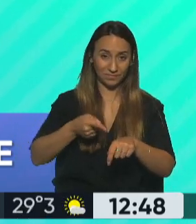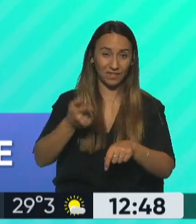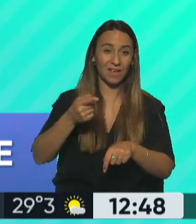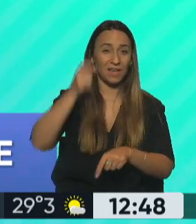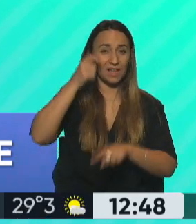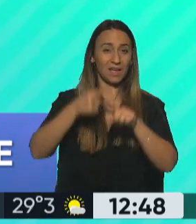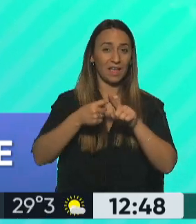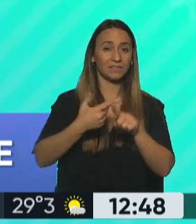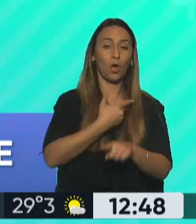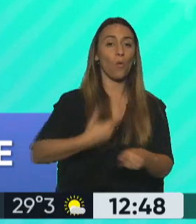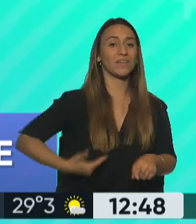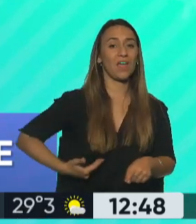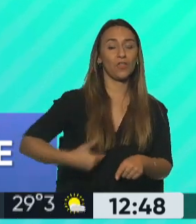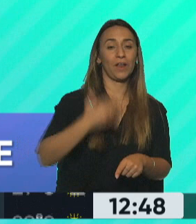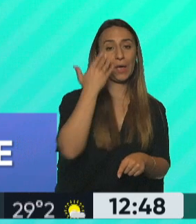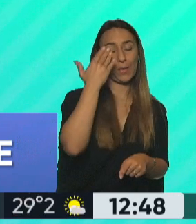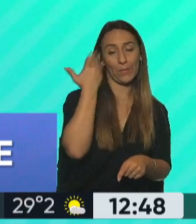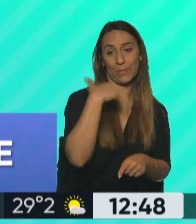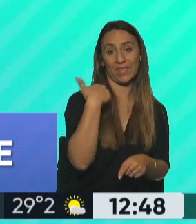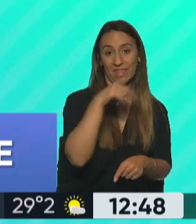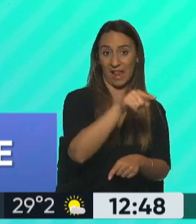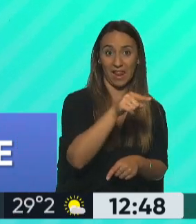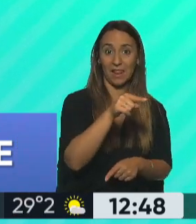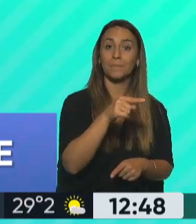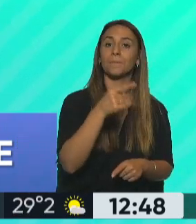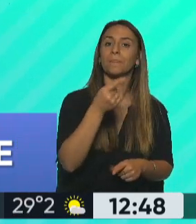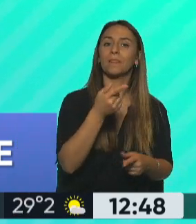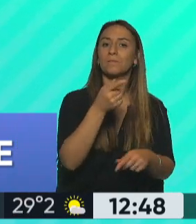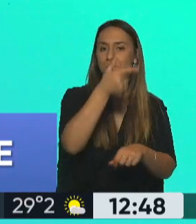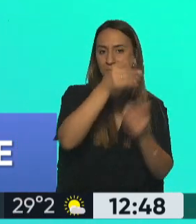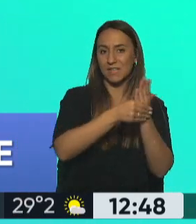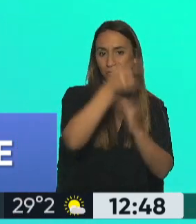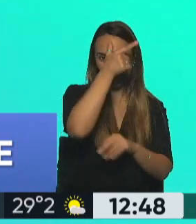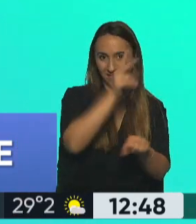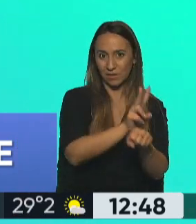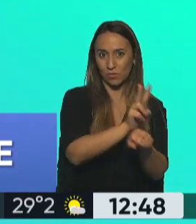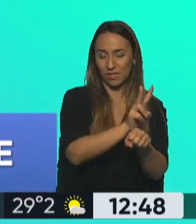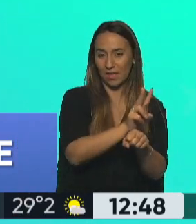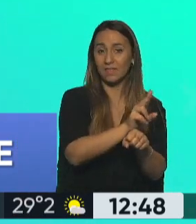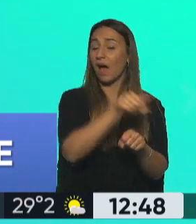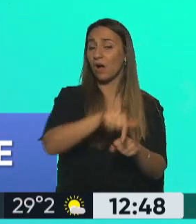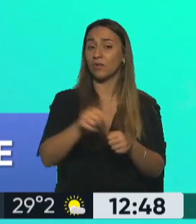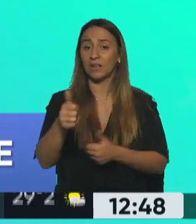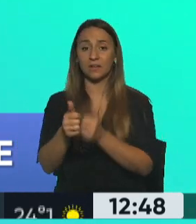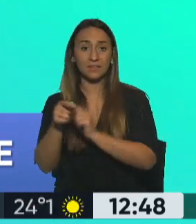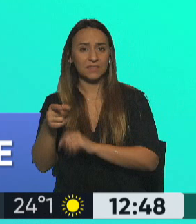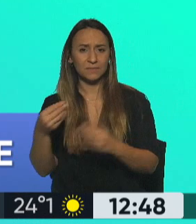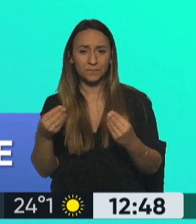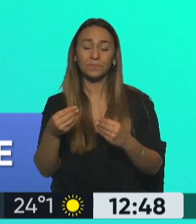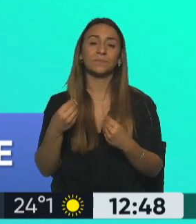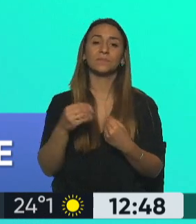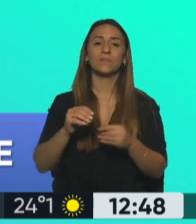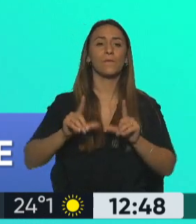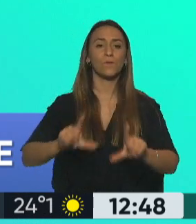de la exgobernadora María Eugenia Vidal, hoy diputado nacional, y las felicitaciones, insisto, con el símbolo que de alguna